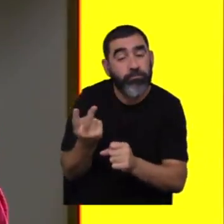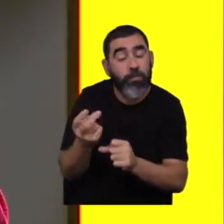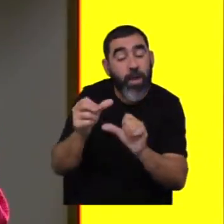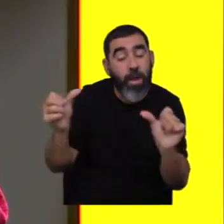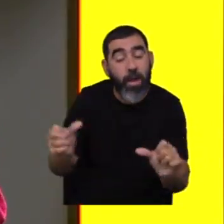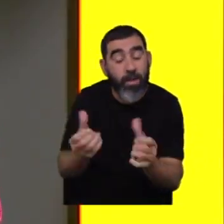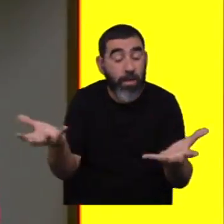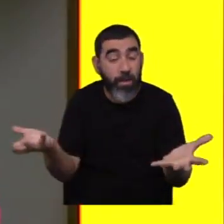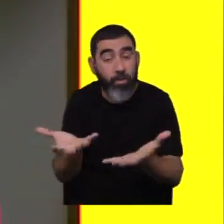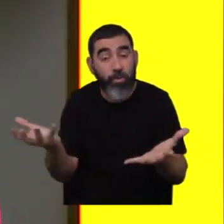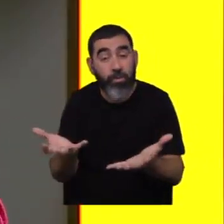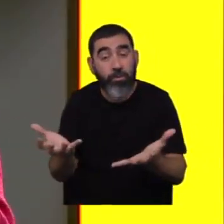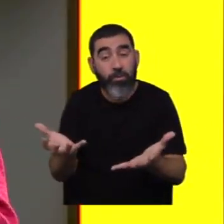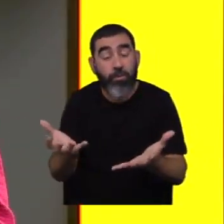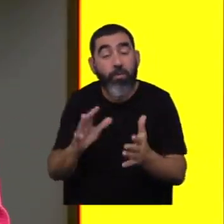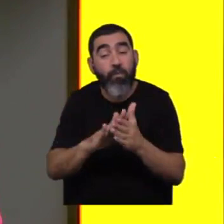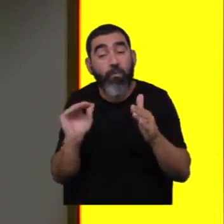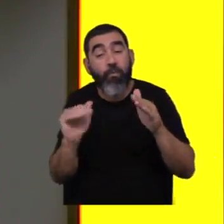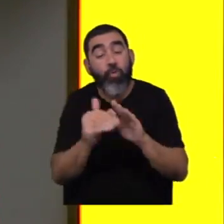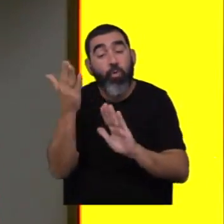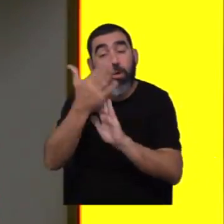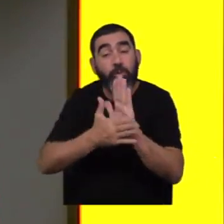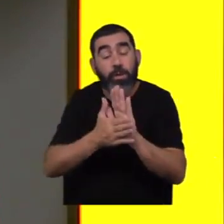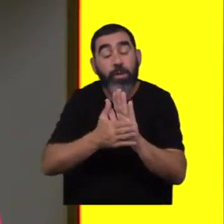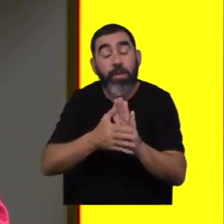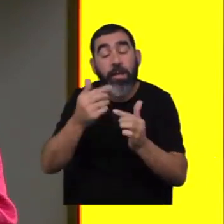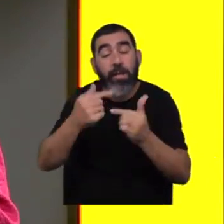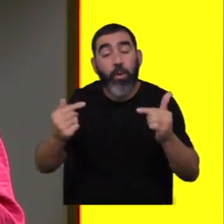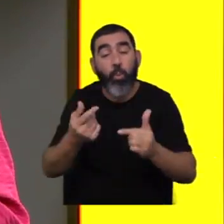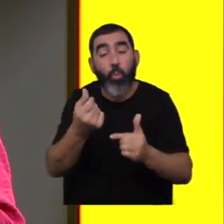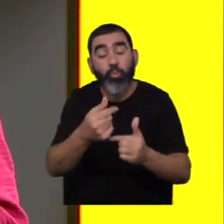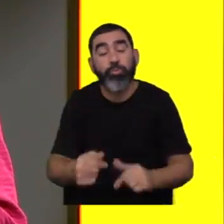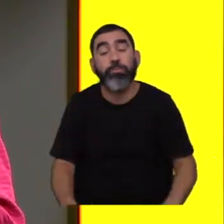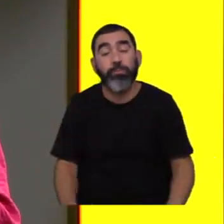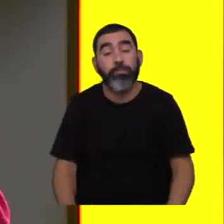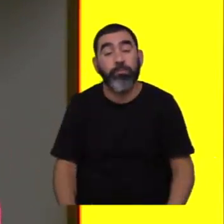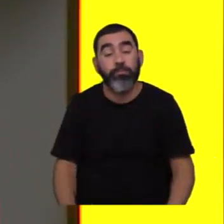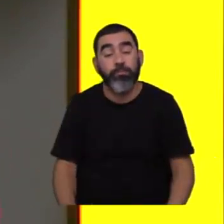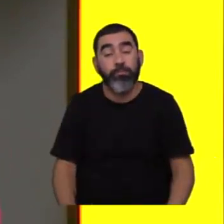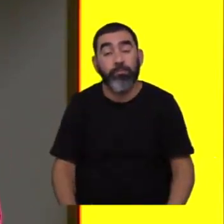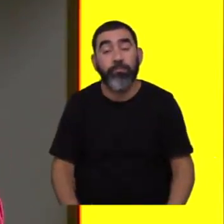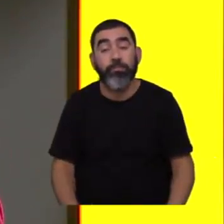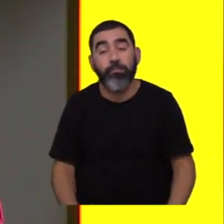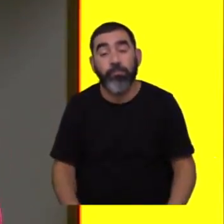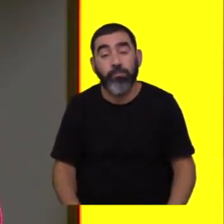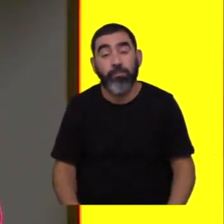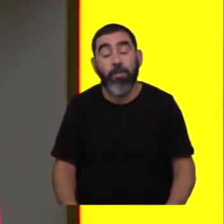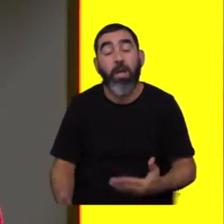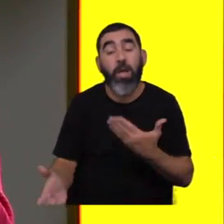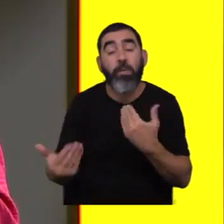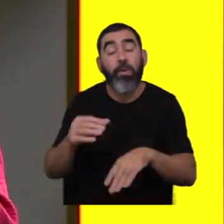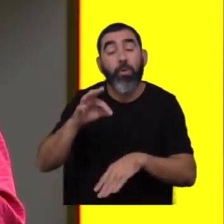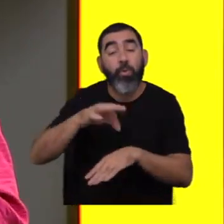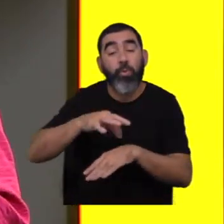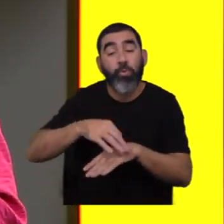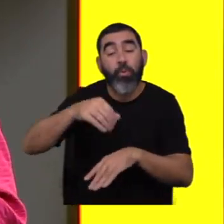que hoy conocemos como el Fondo Nacional de Recursos. Así que en esta primera parte del informe nosotros hablamos con el doctor